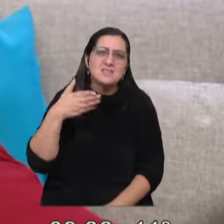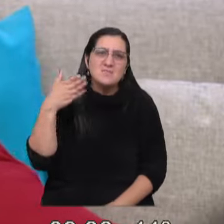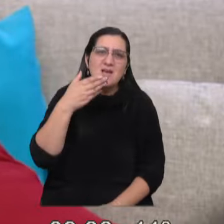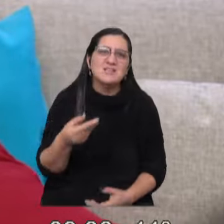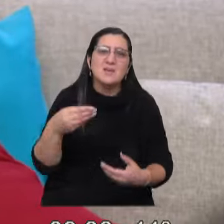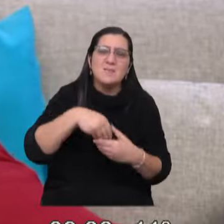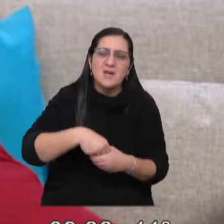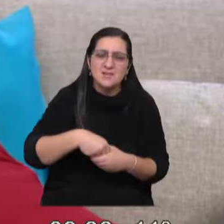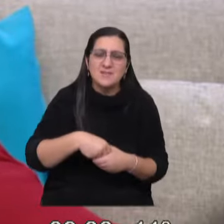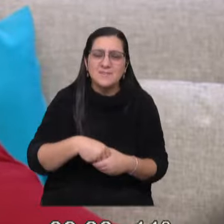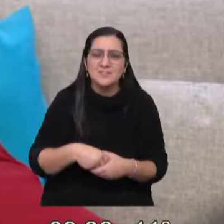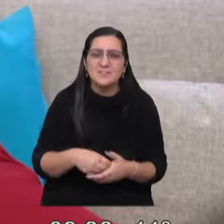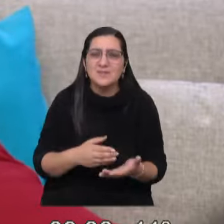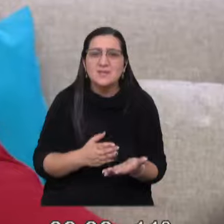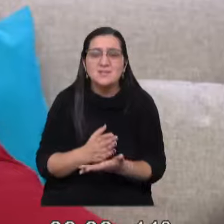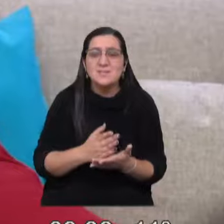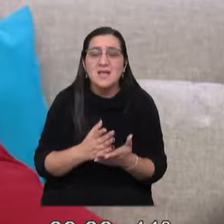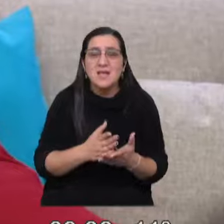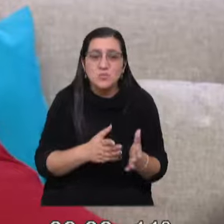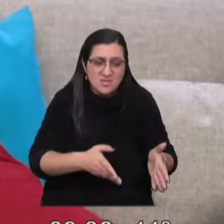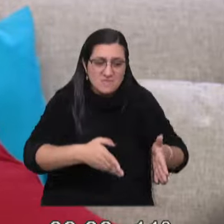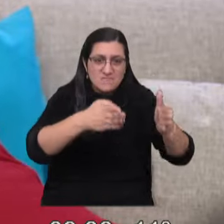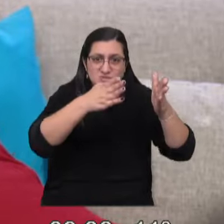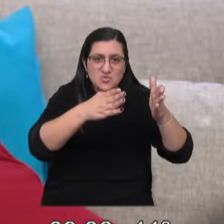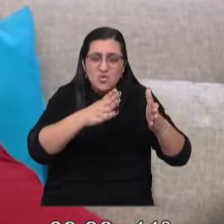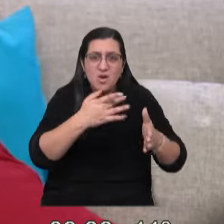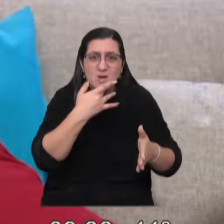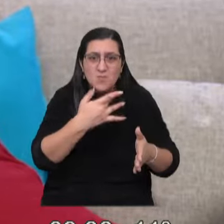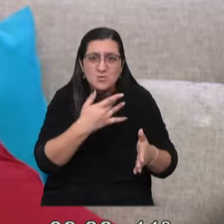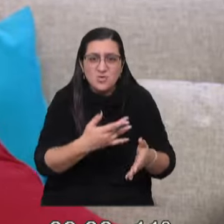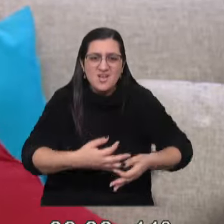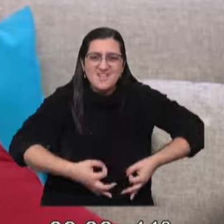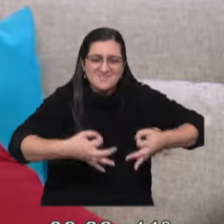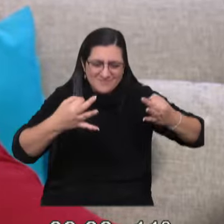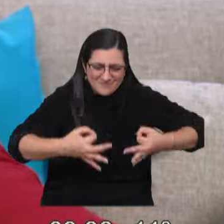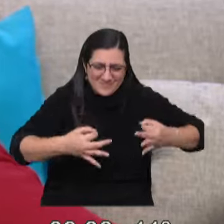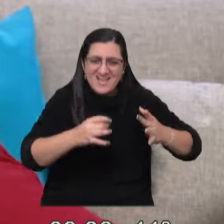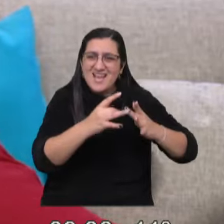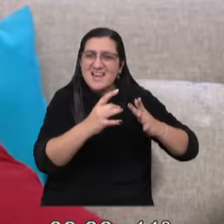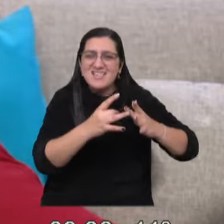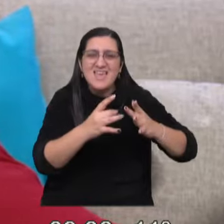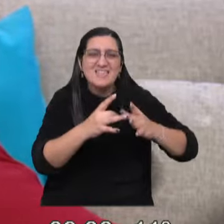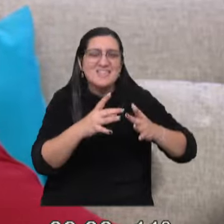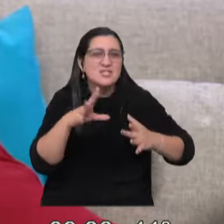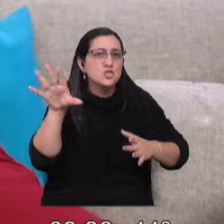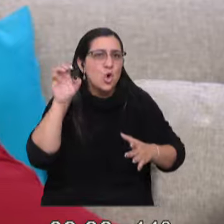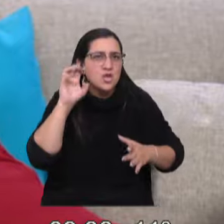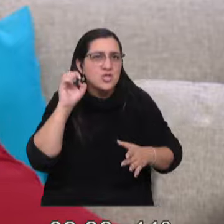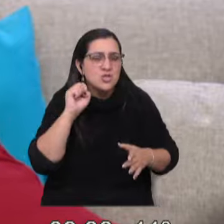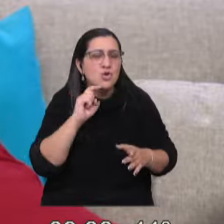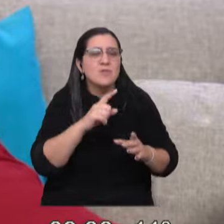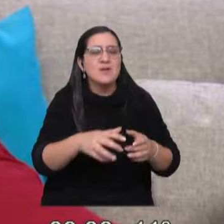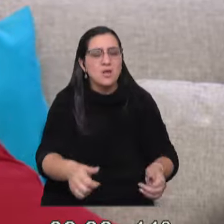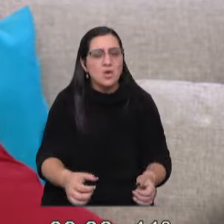hacerlo desde este un edificio como ese garantizaba la sonorización garantizaba la